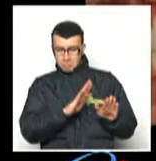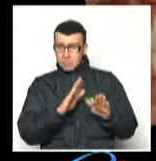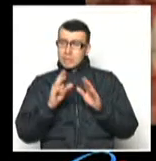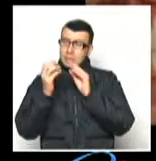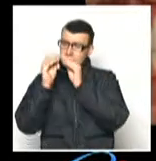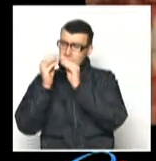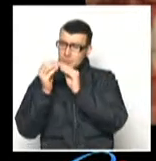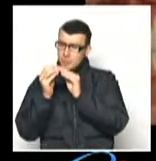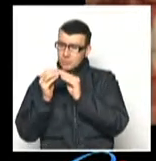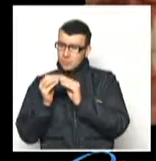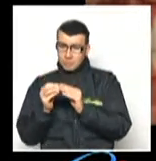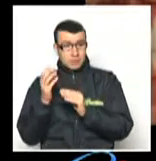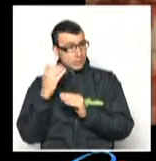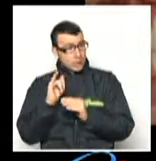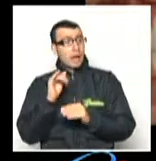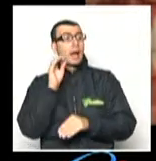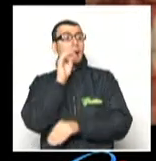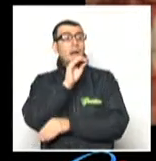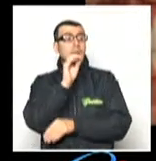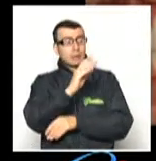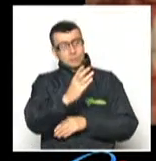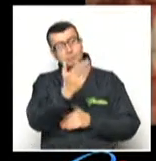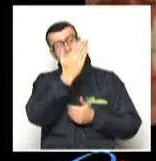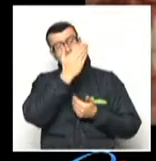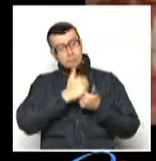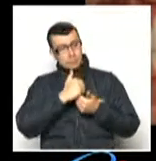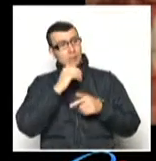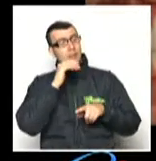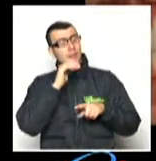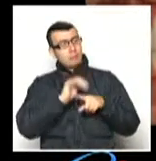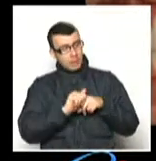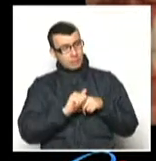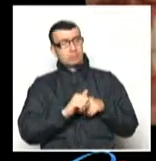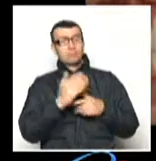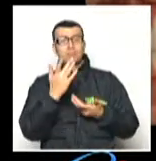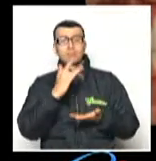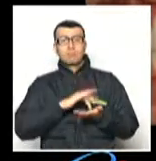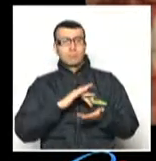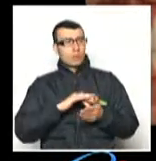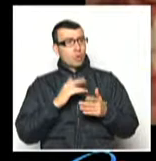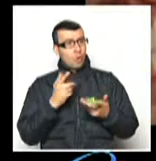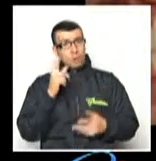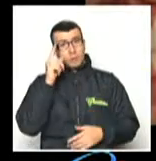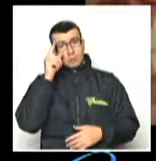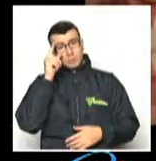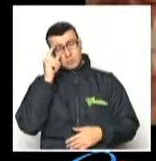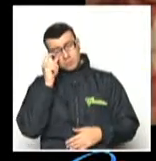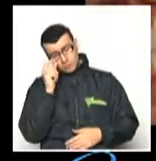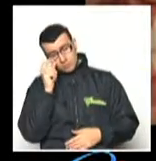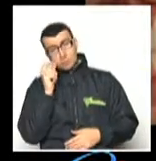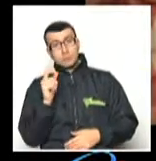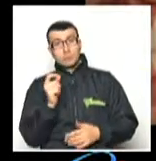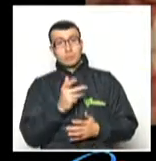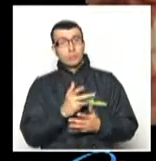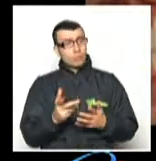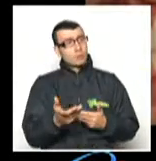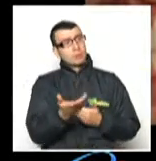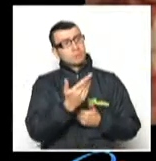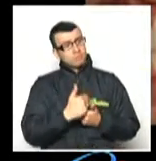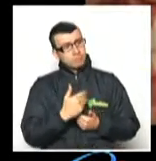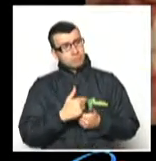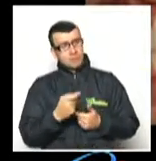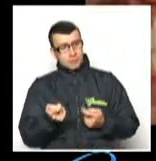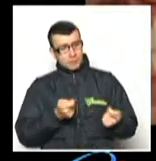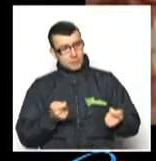tiene los dientes listos, le hacemos una cita prequirúrgica para darle medicamentos, para mirar las formas de anestesia, de sedación, de lo que hacemos con los